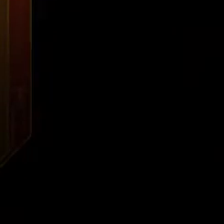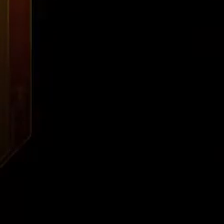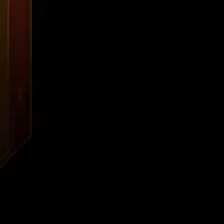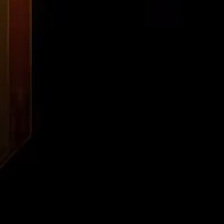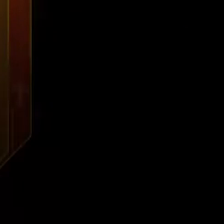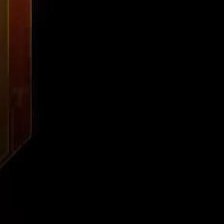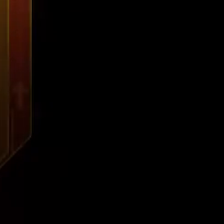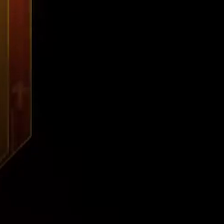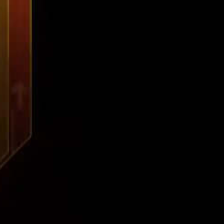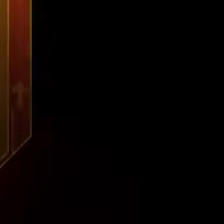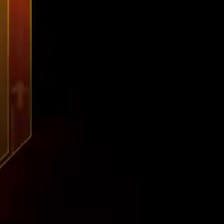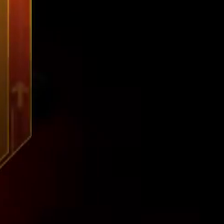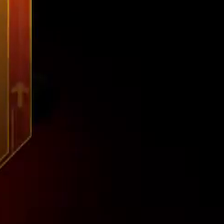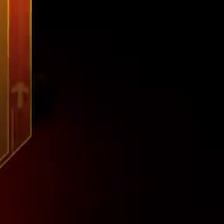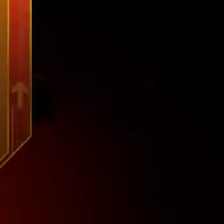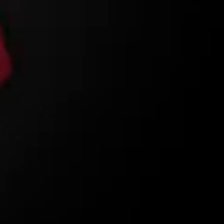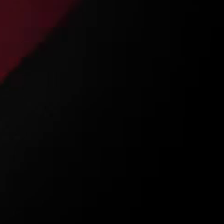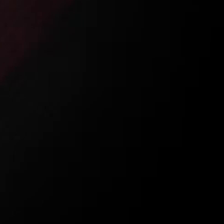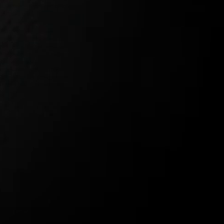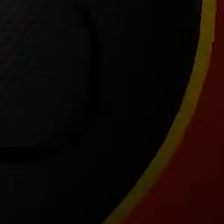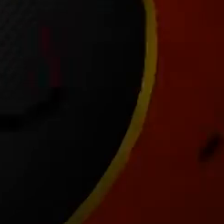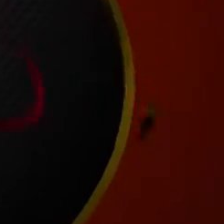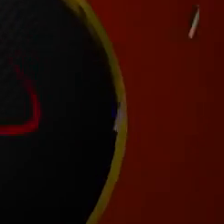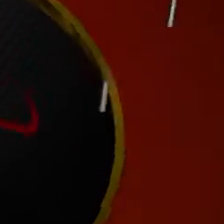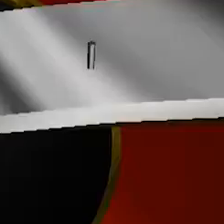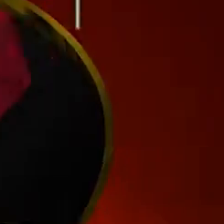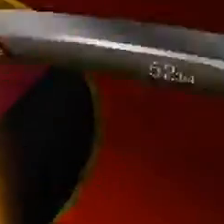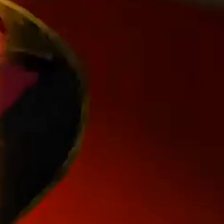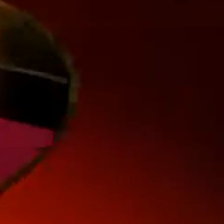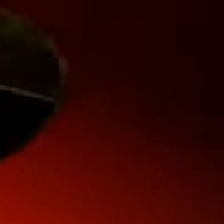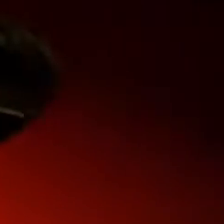UVR, 246, 8 puntos.